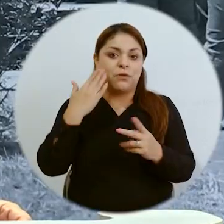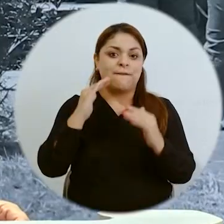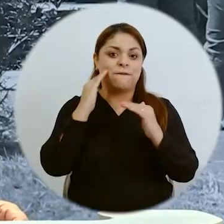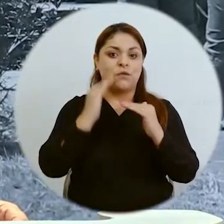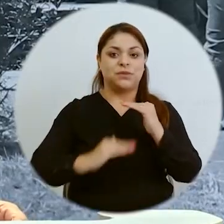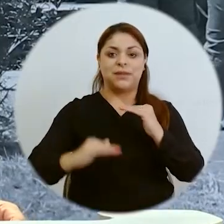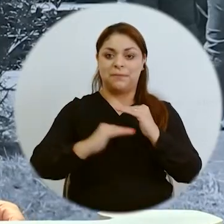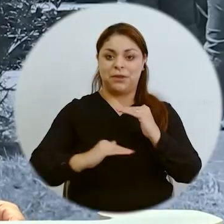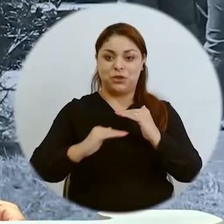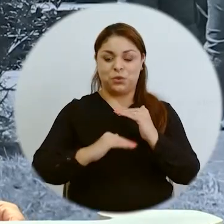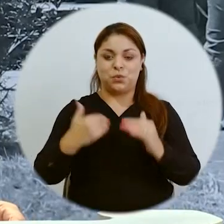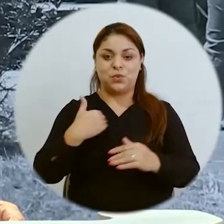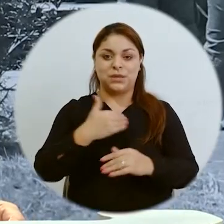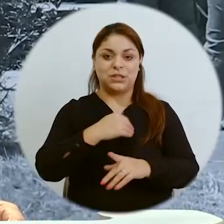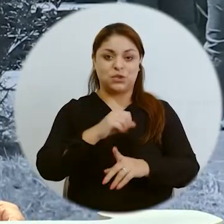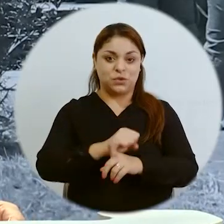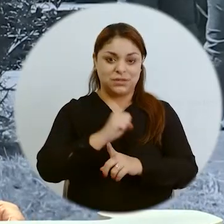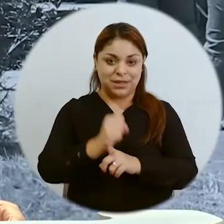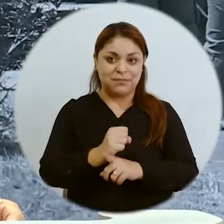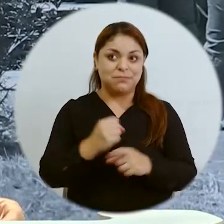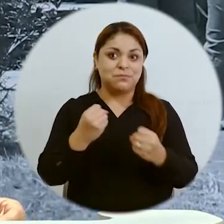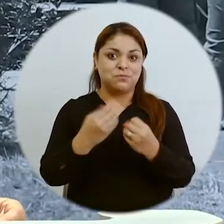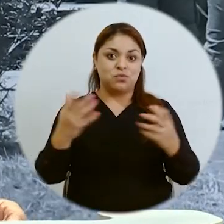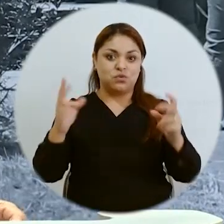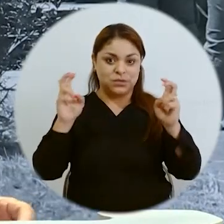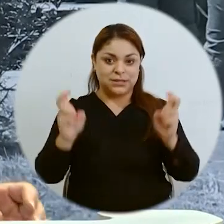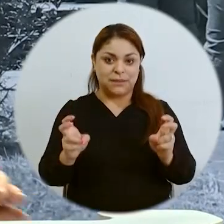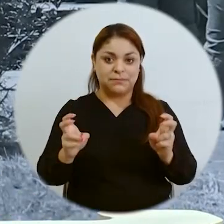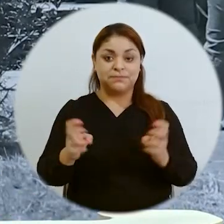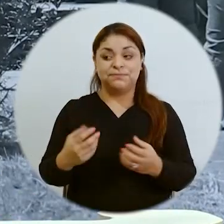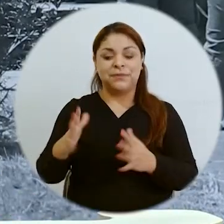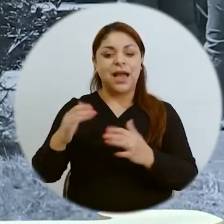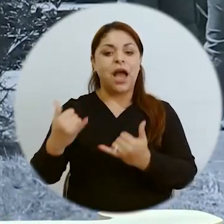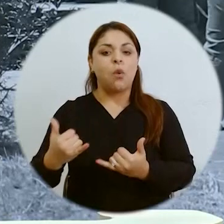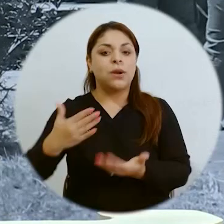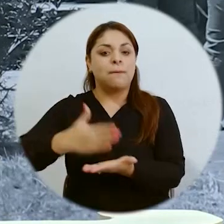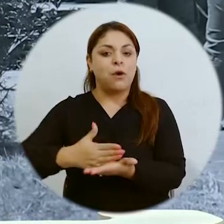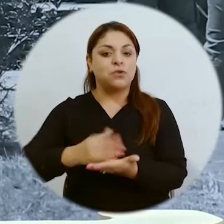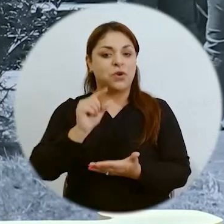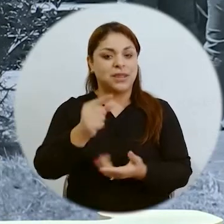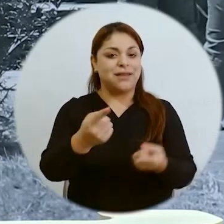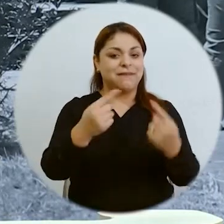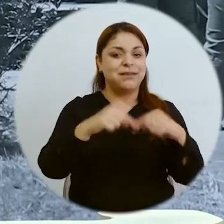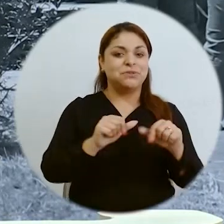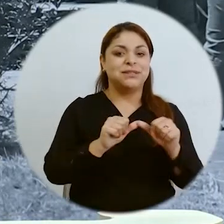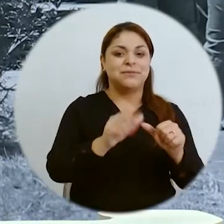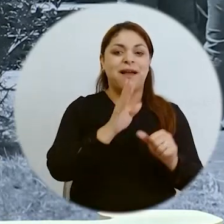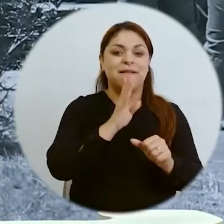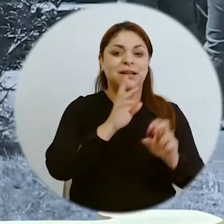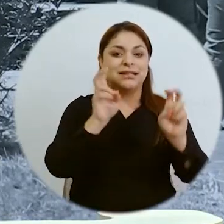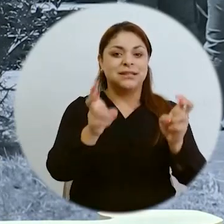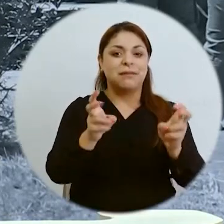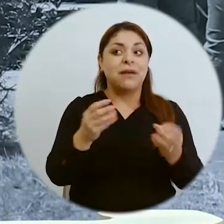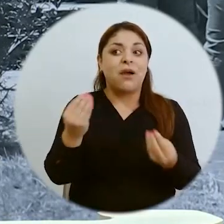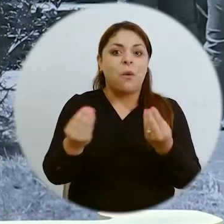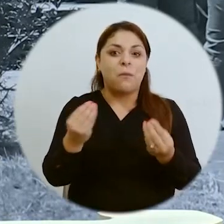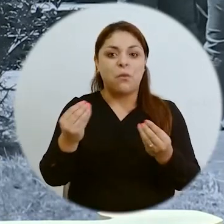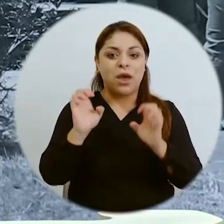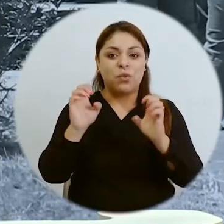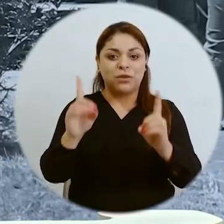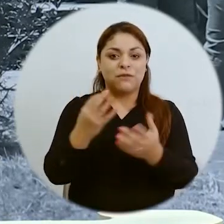educación financiera. En definitiva, como ustedes mencionan, tal vez necesitamos volver a la raíz. De hecho, la raíz que, ¿verdad?